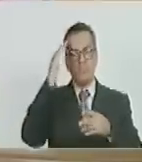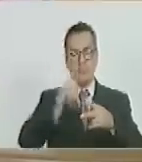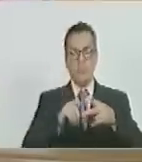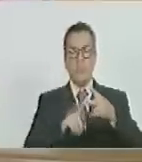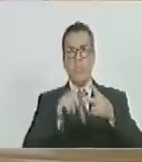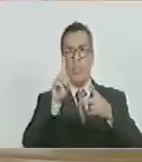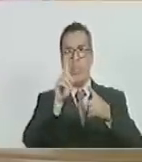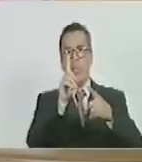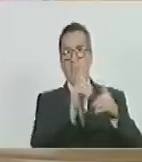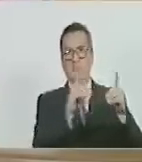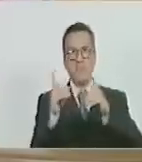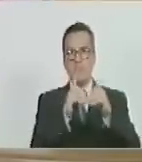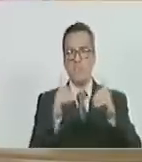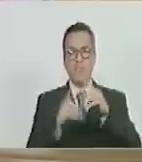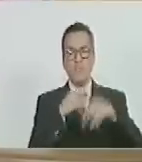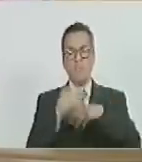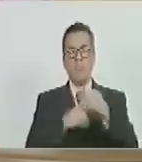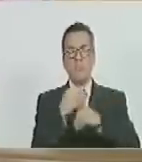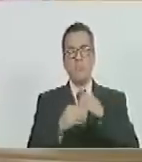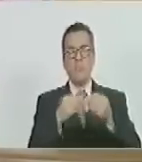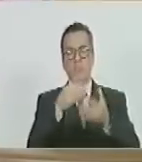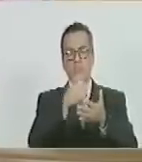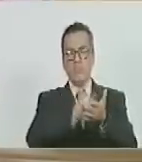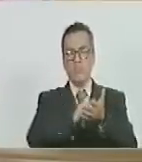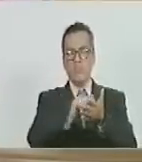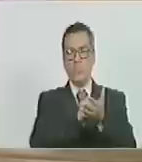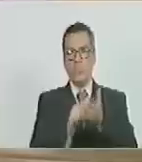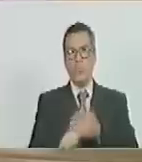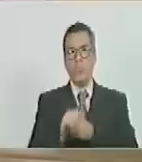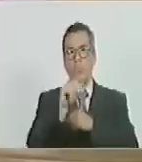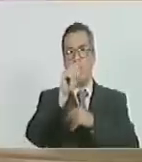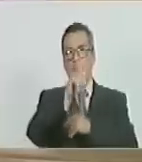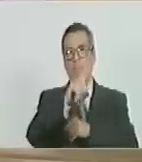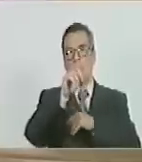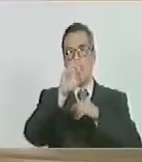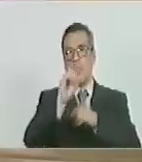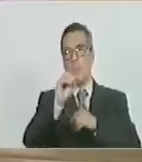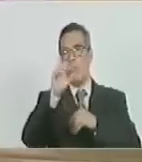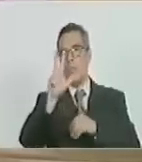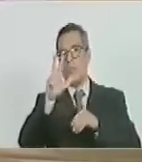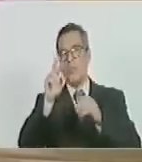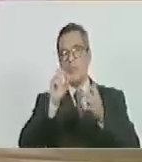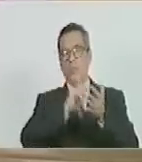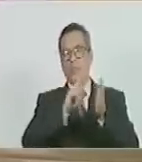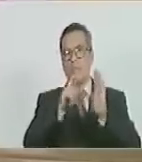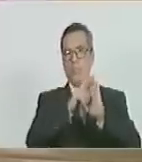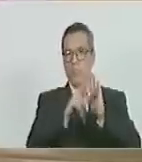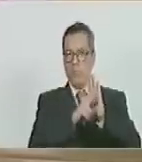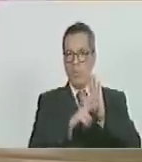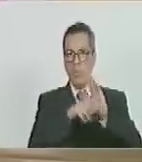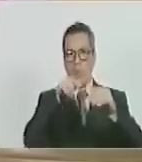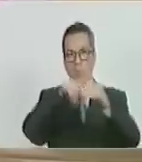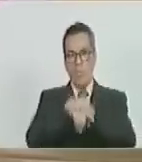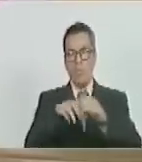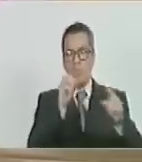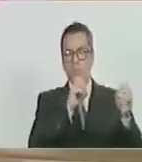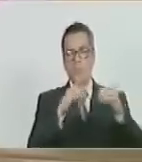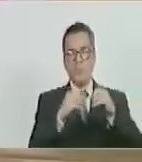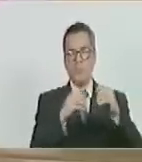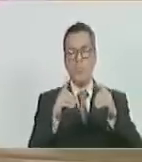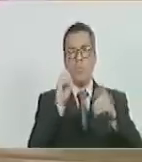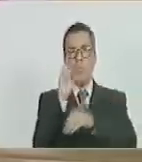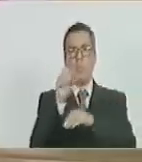segunda discusión, de conformidad con lo establecido en el artículo 105 del Reglamento Interior y Debates de la Asamblea